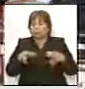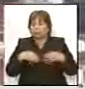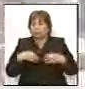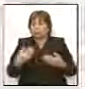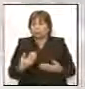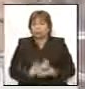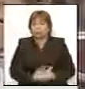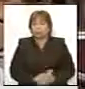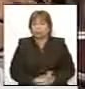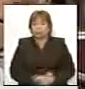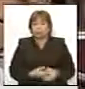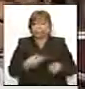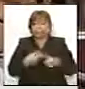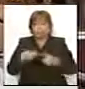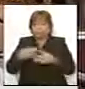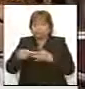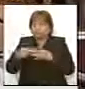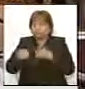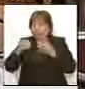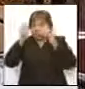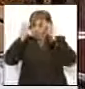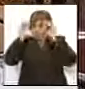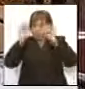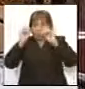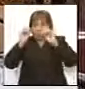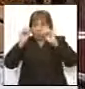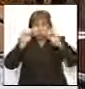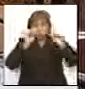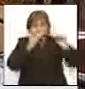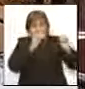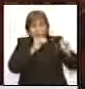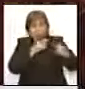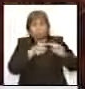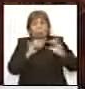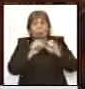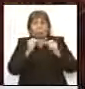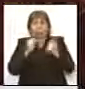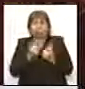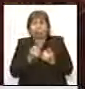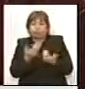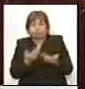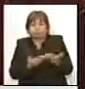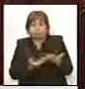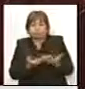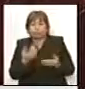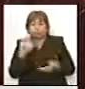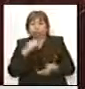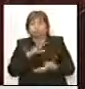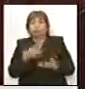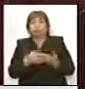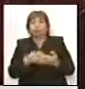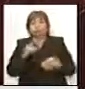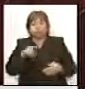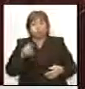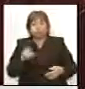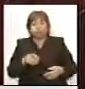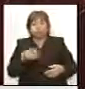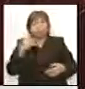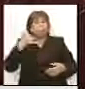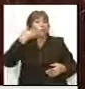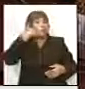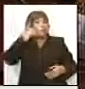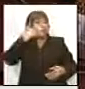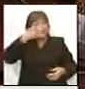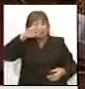actualizarla. Fueron diversas las opiniones de los representantes de la Asociación para el Fomento de la Infraestructura Nacional AFIN, Telefónica del